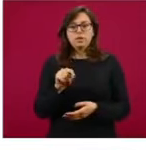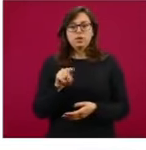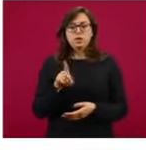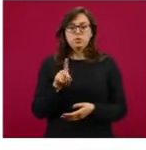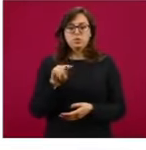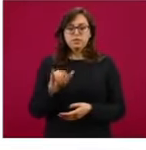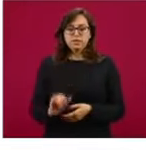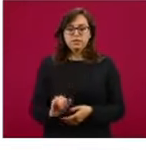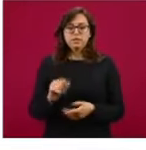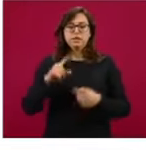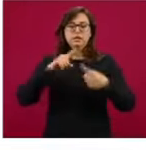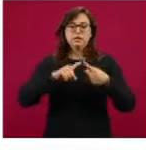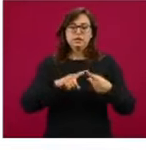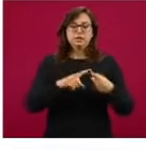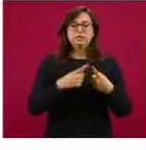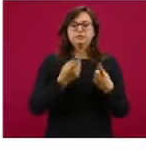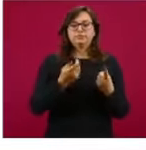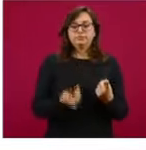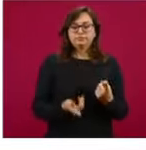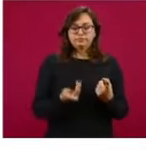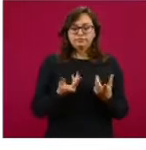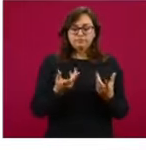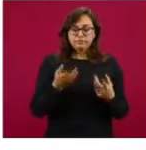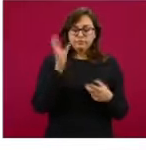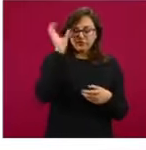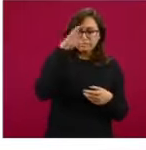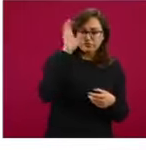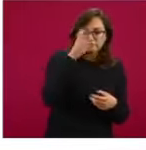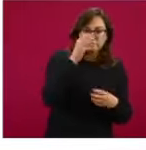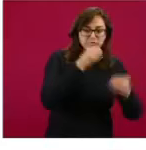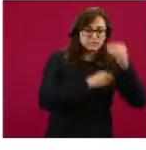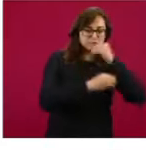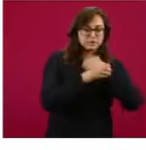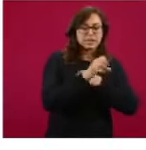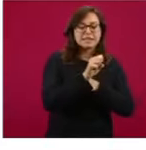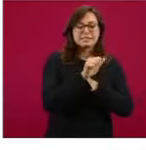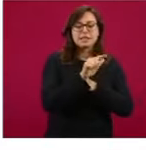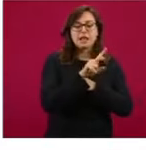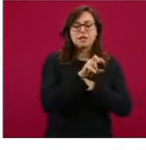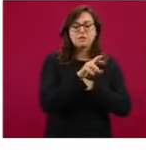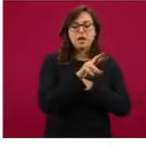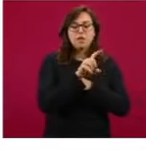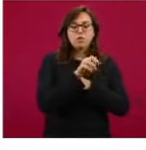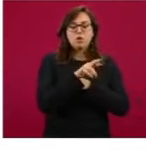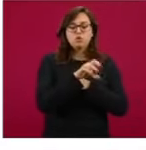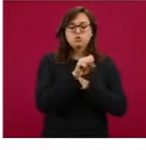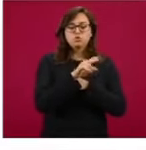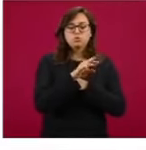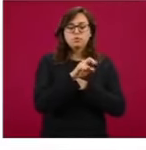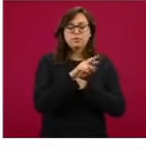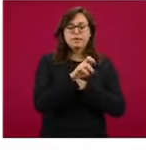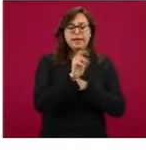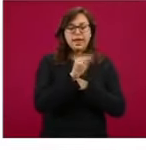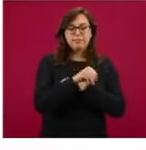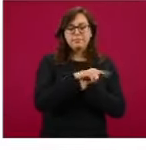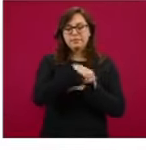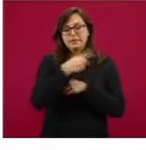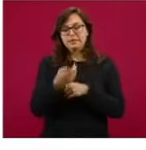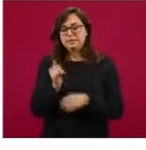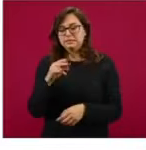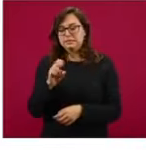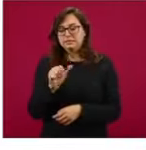el INSABI y el Instituto Nacional de Ciencias Médicas y Nutrición, Salvador Subirán, y ya sobrepasamos los